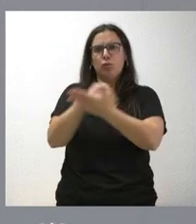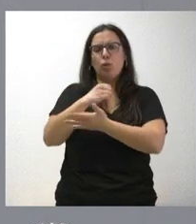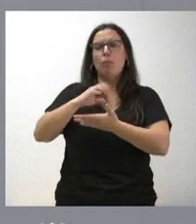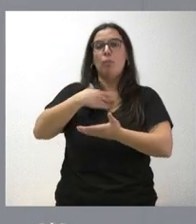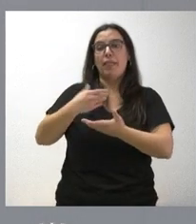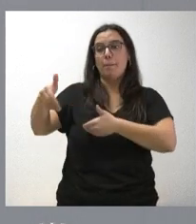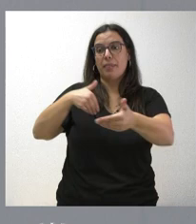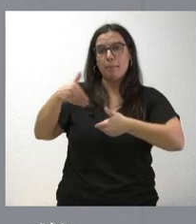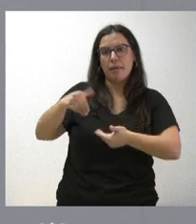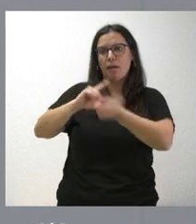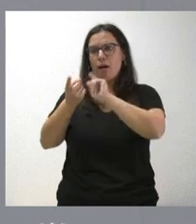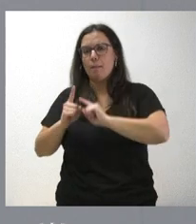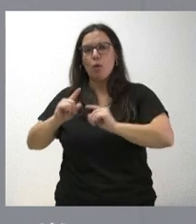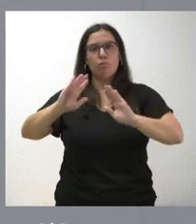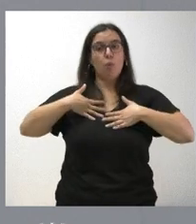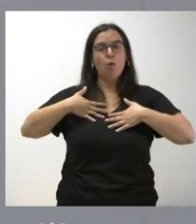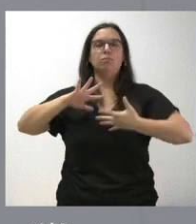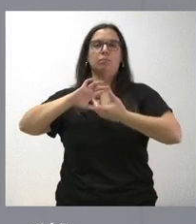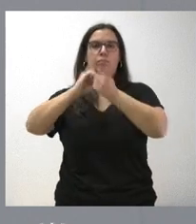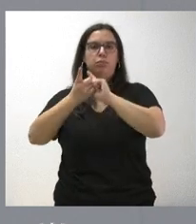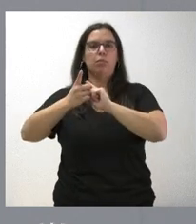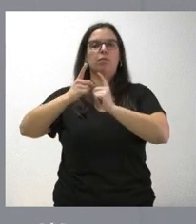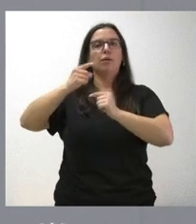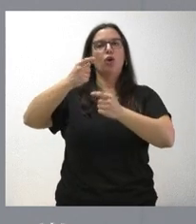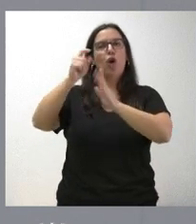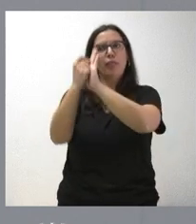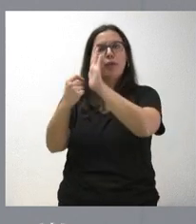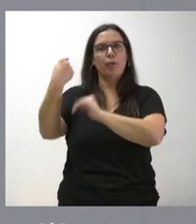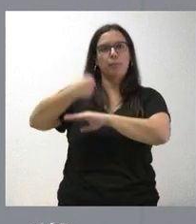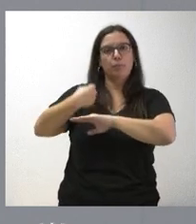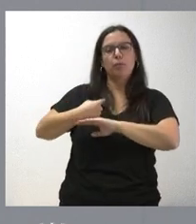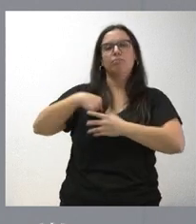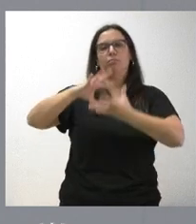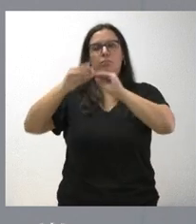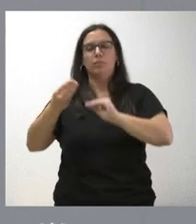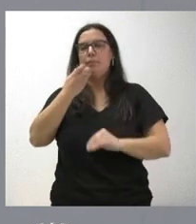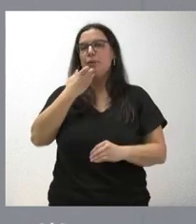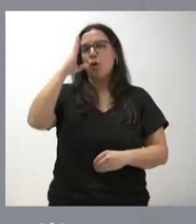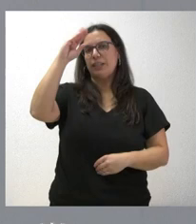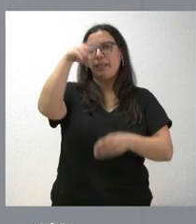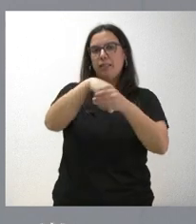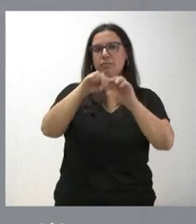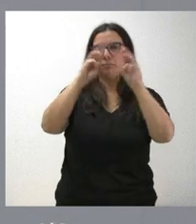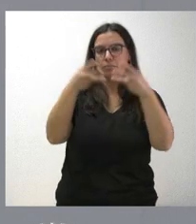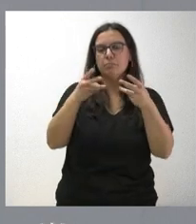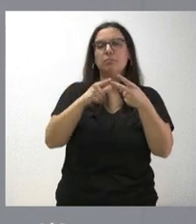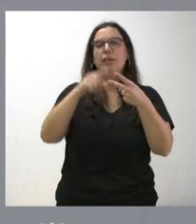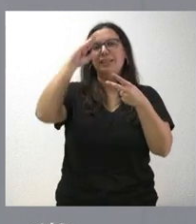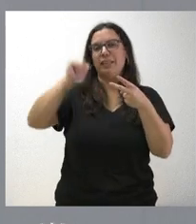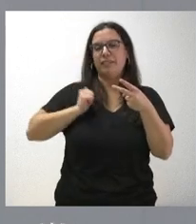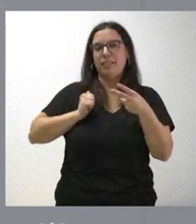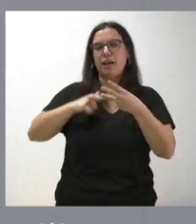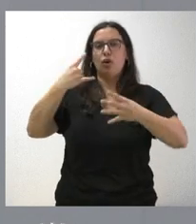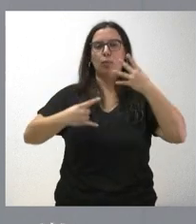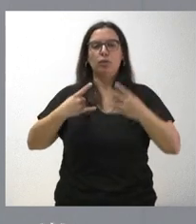demanda y en las condiciones del mercado utilizando tecnologías como el internet de las cosas la Inteligencia artificial la robótica la realidad